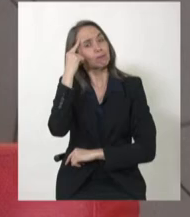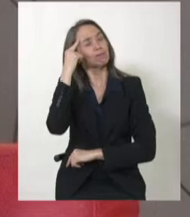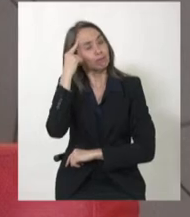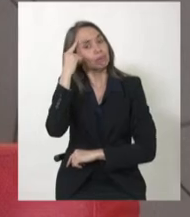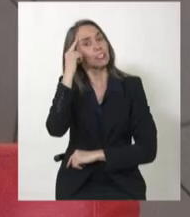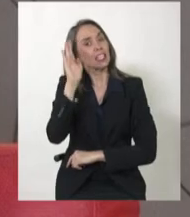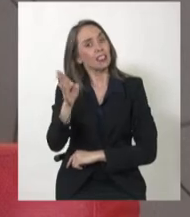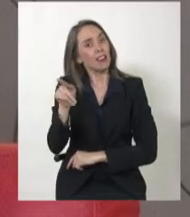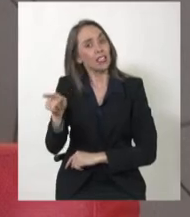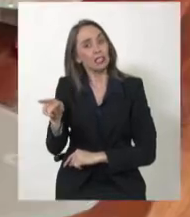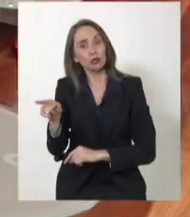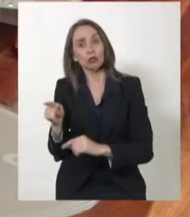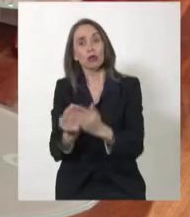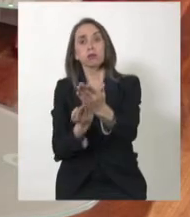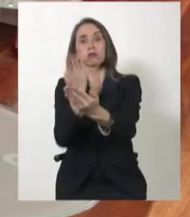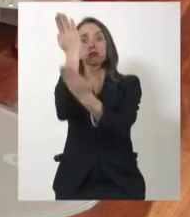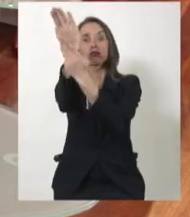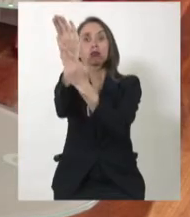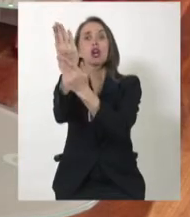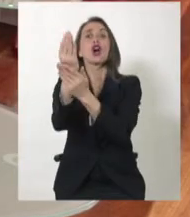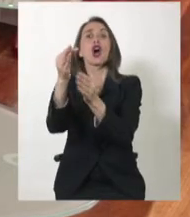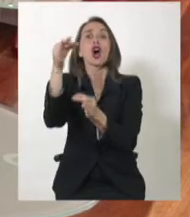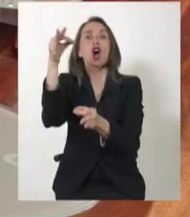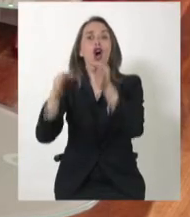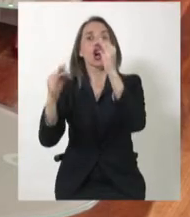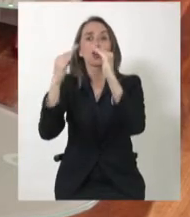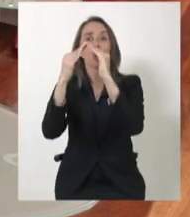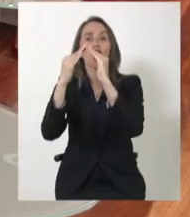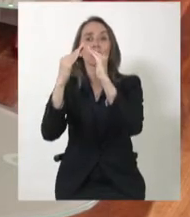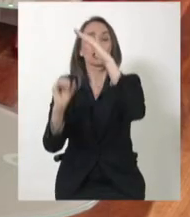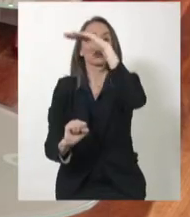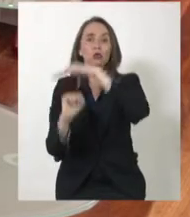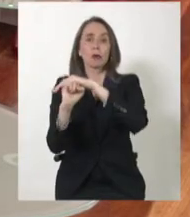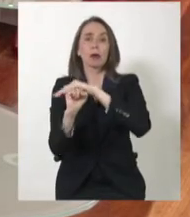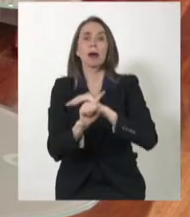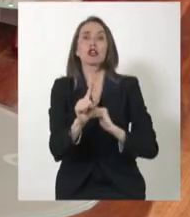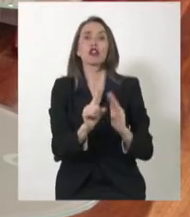debería pasar a la Corte Suprema. Yo creo que,